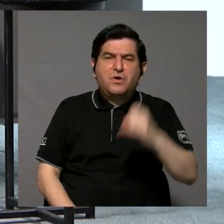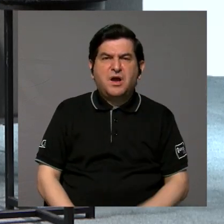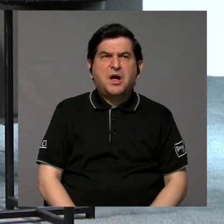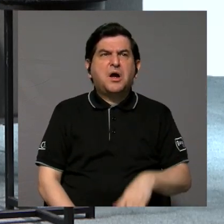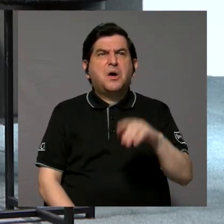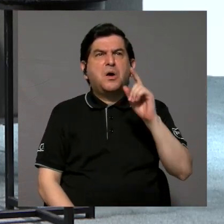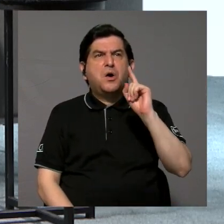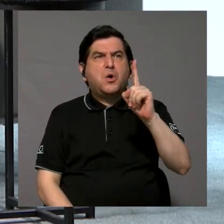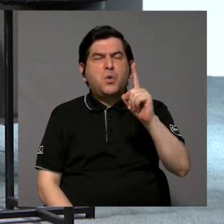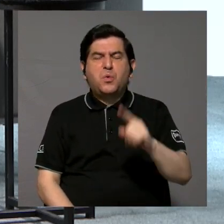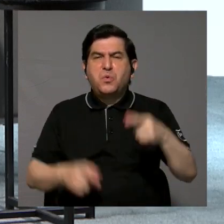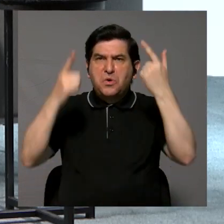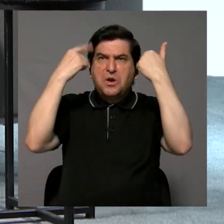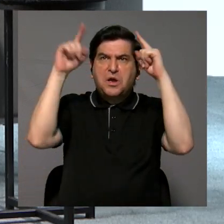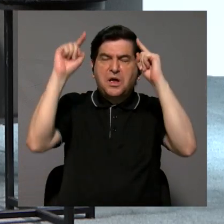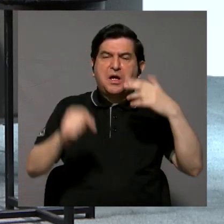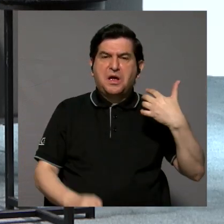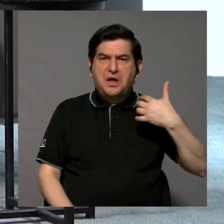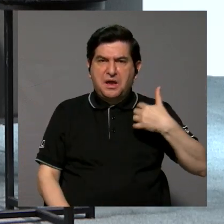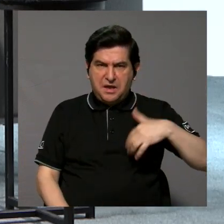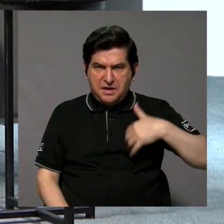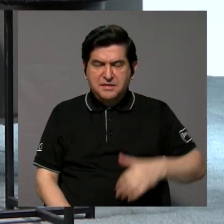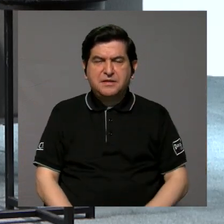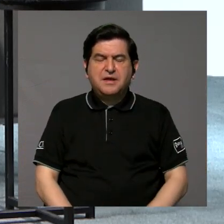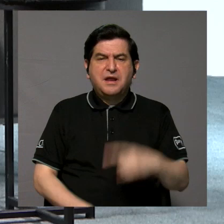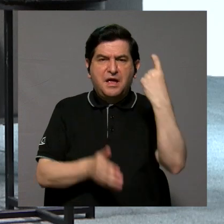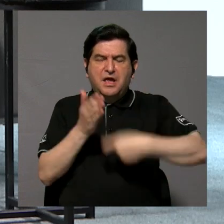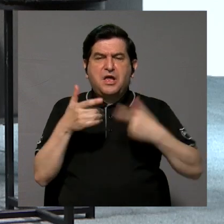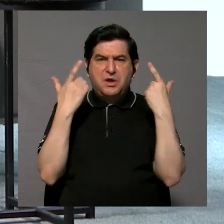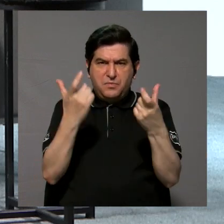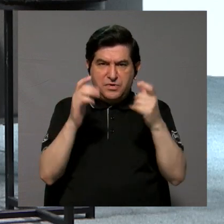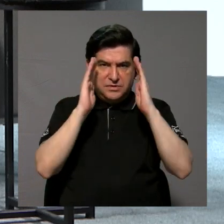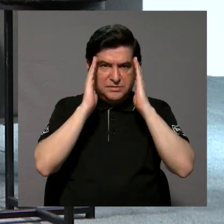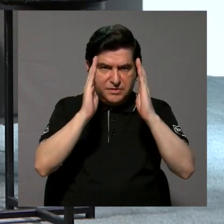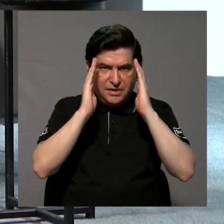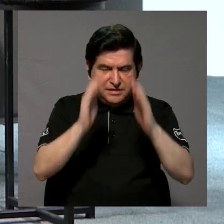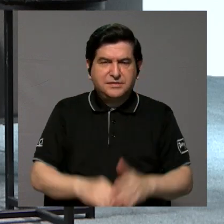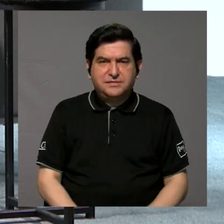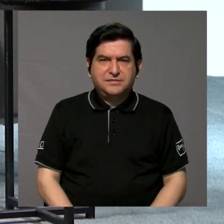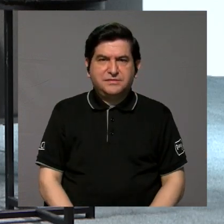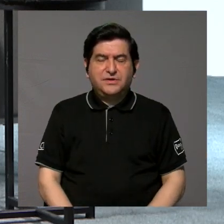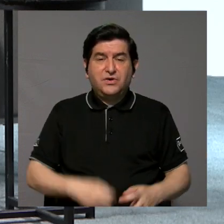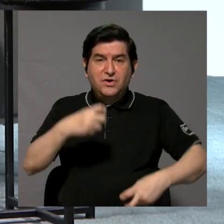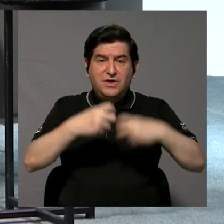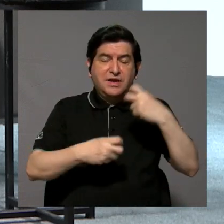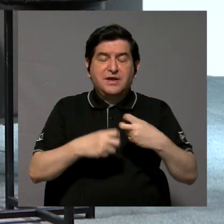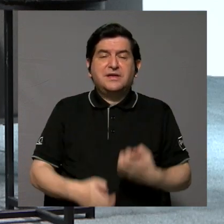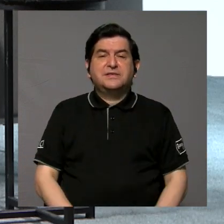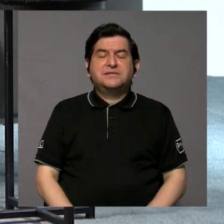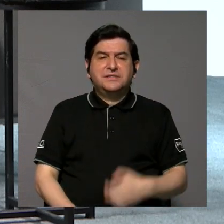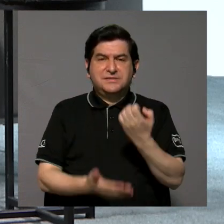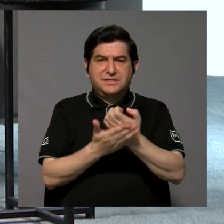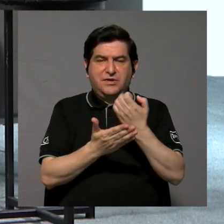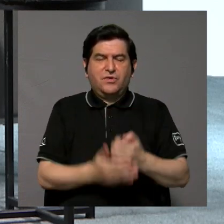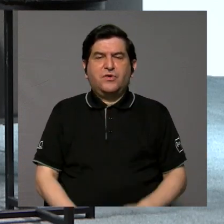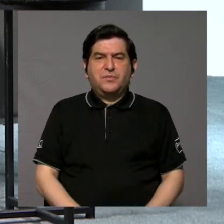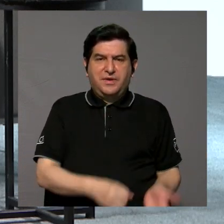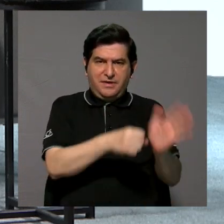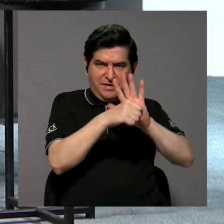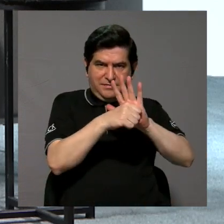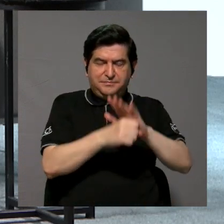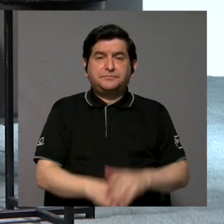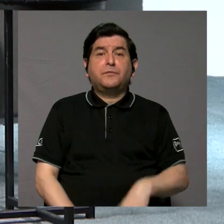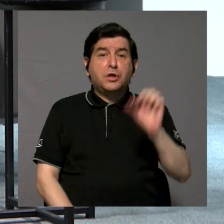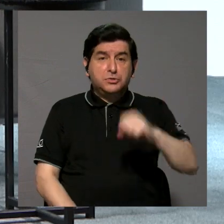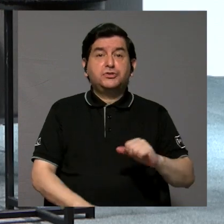hubo una exitosa en Argentina, digamos, un impuesto a la riqueza para atención de la crisis económica del COVID,